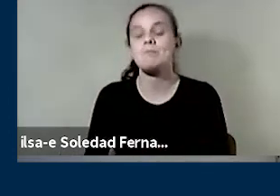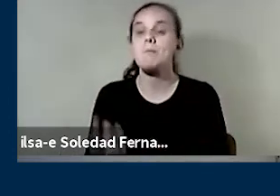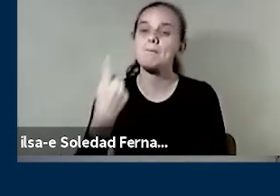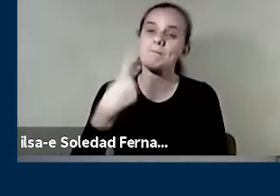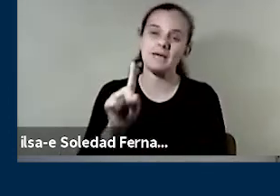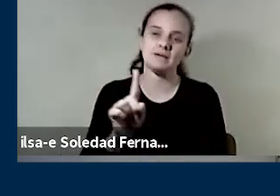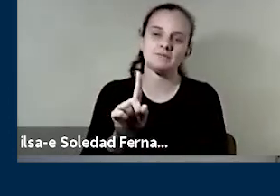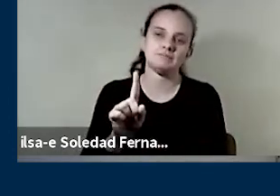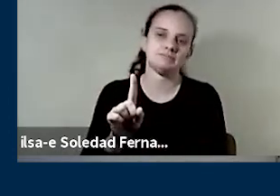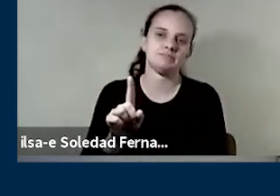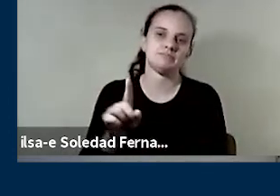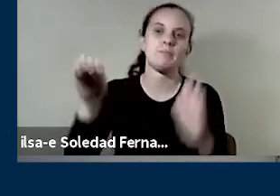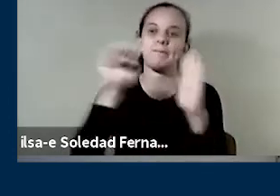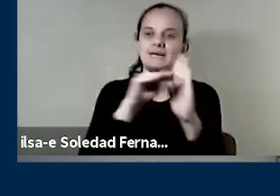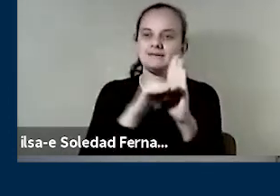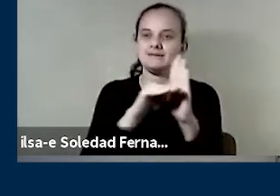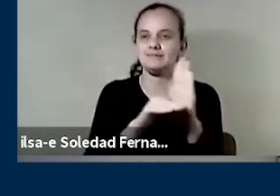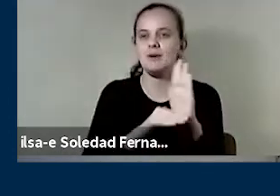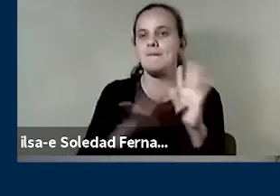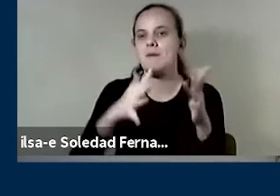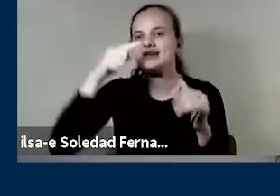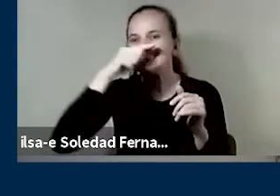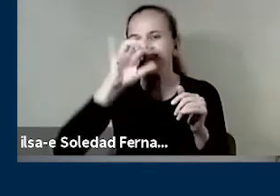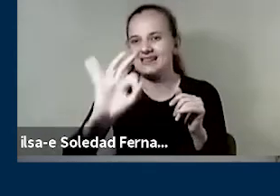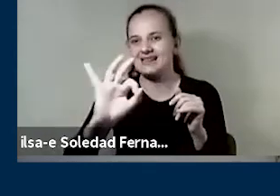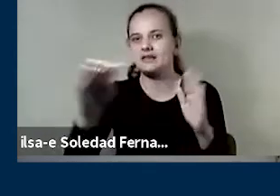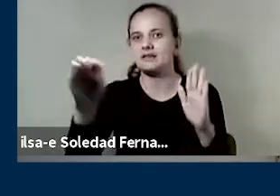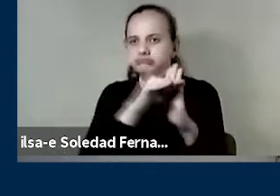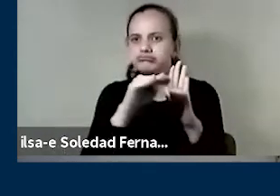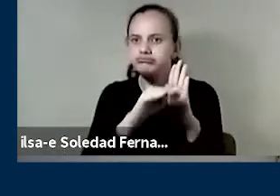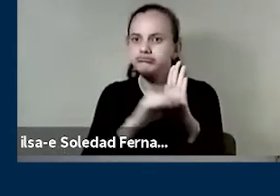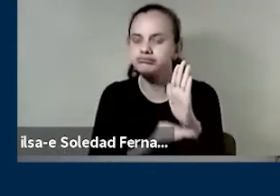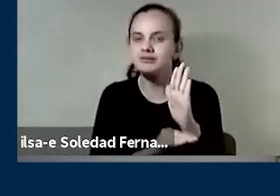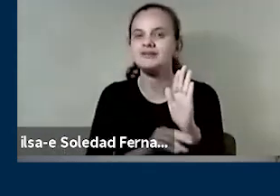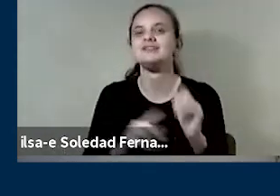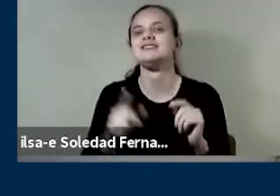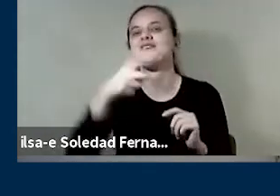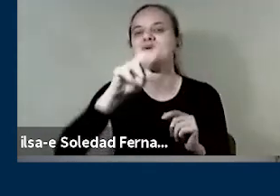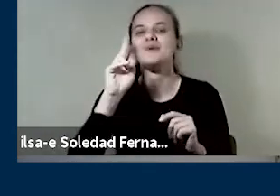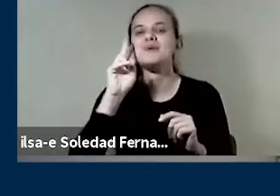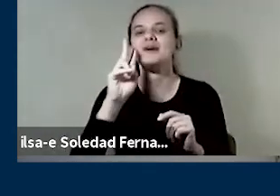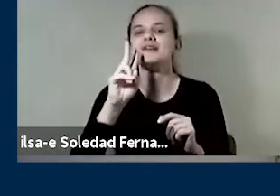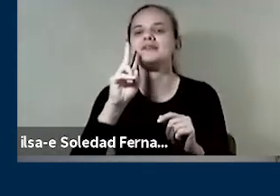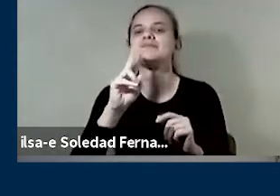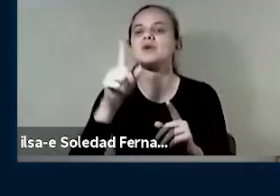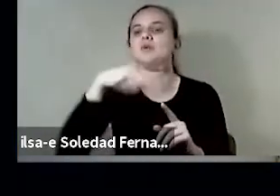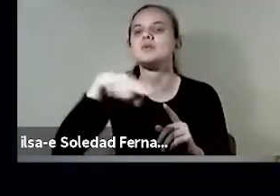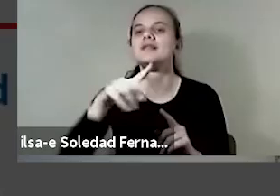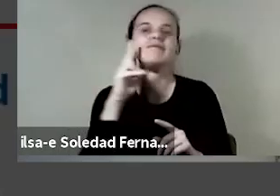público, los que más vamos a reconocer. Pero en realidad hay un montón de principios, son más de 70